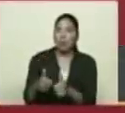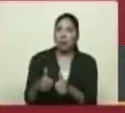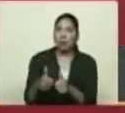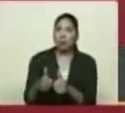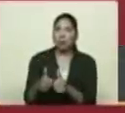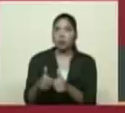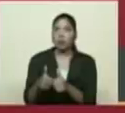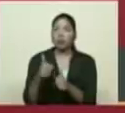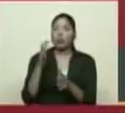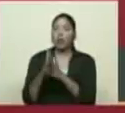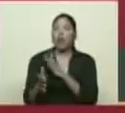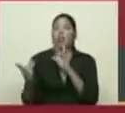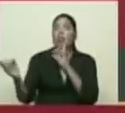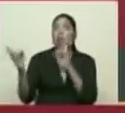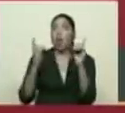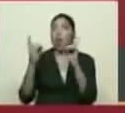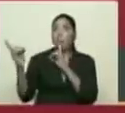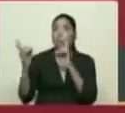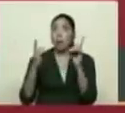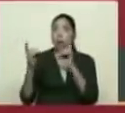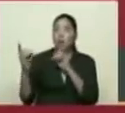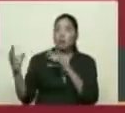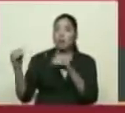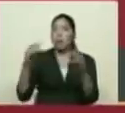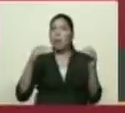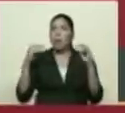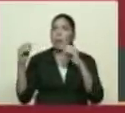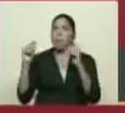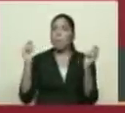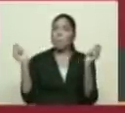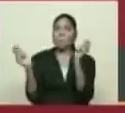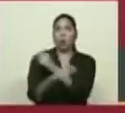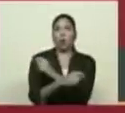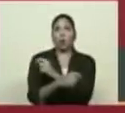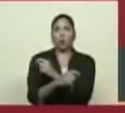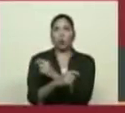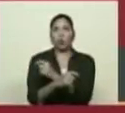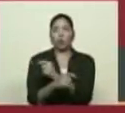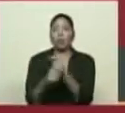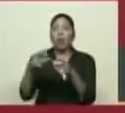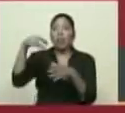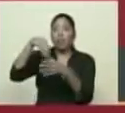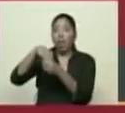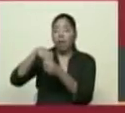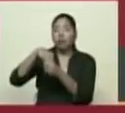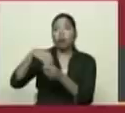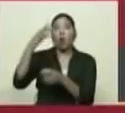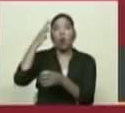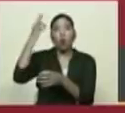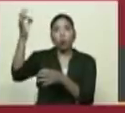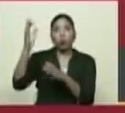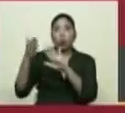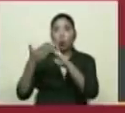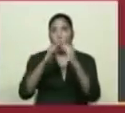un gran debate transformador en los consejos comunales y en las